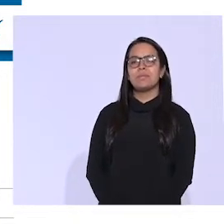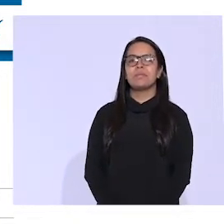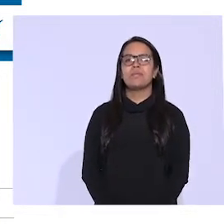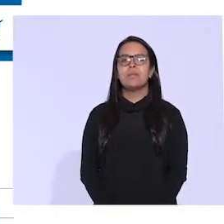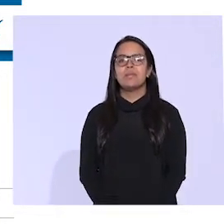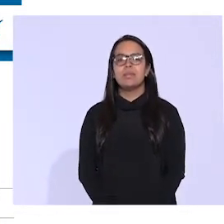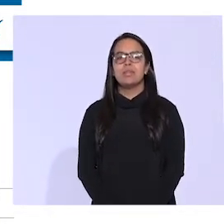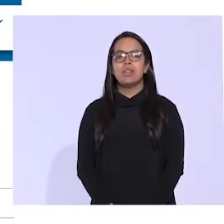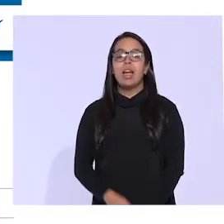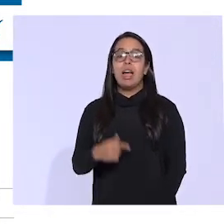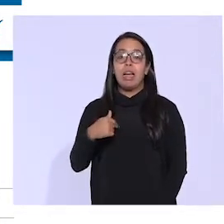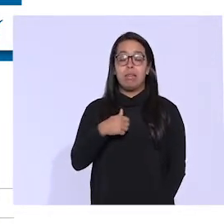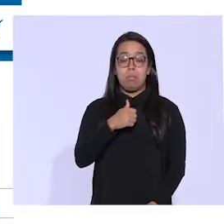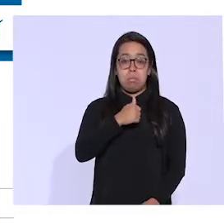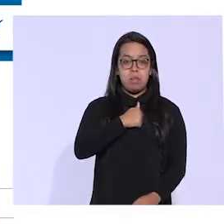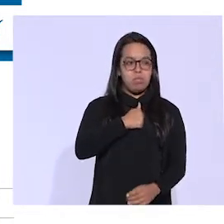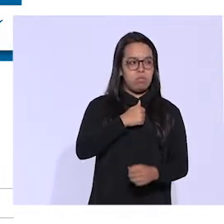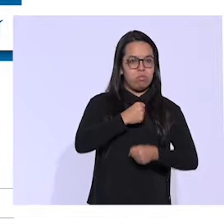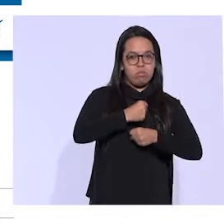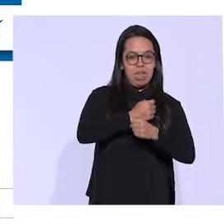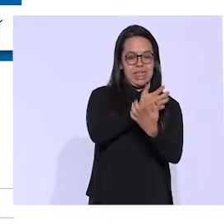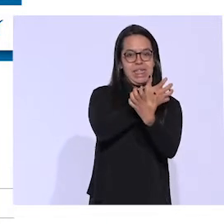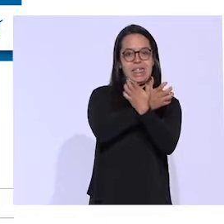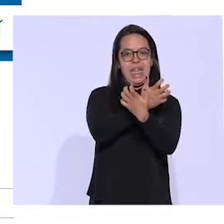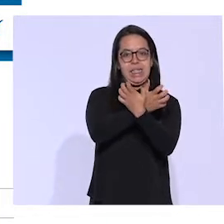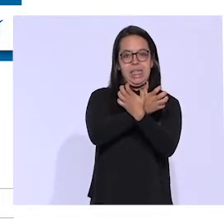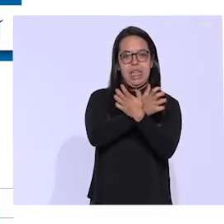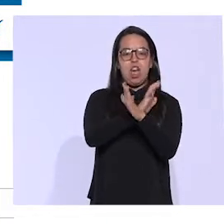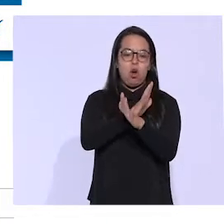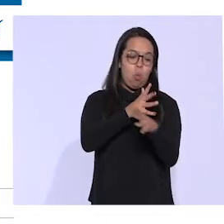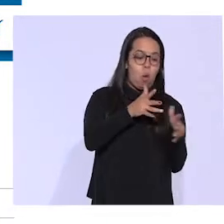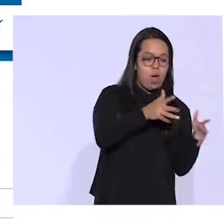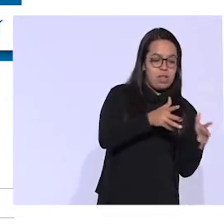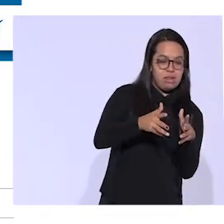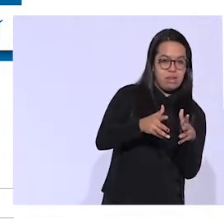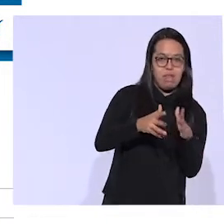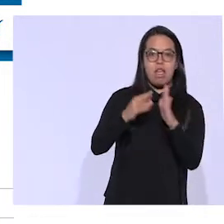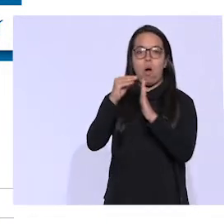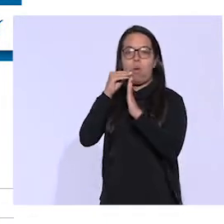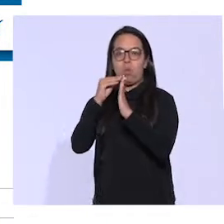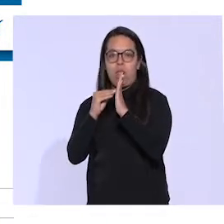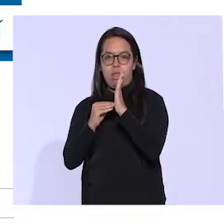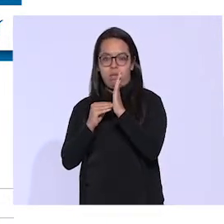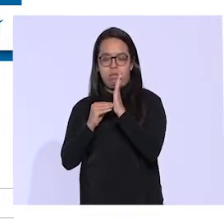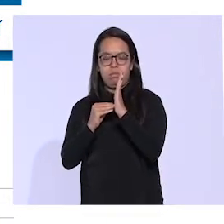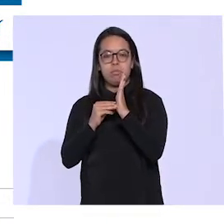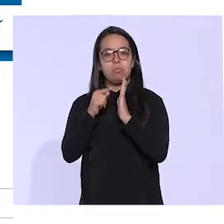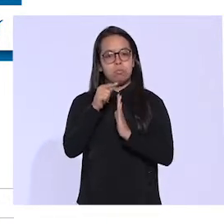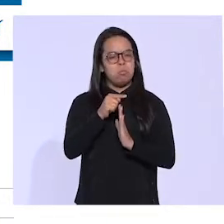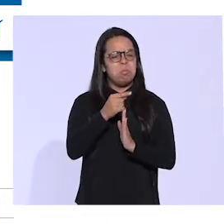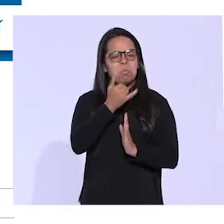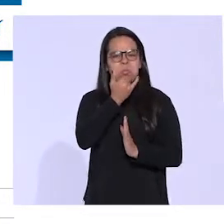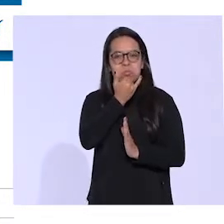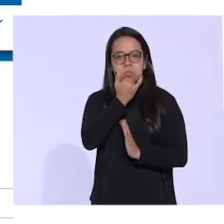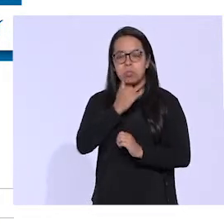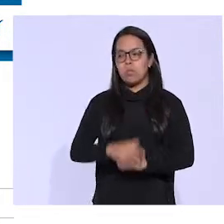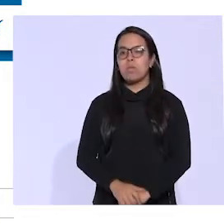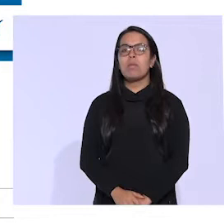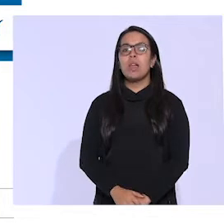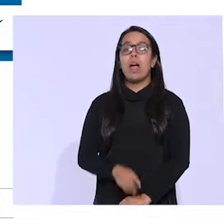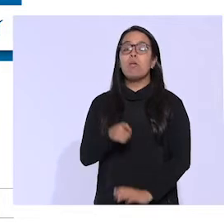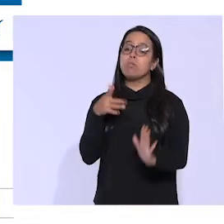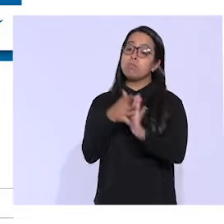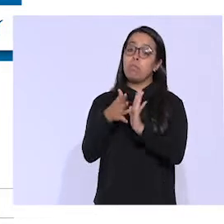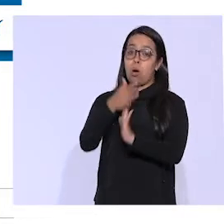Autoeficacia en ciencias, tanto en la enseñanza como en los contenidos. En este caso, en general, los profesores